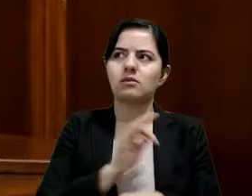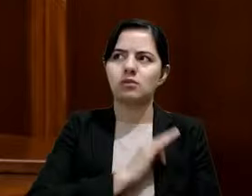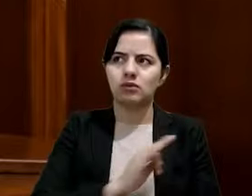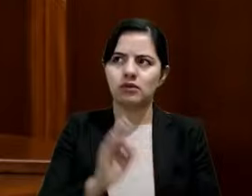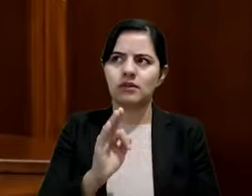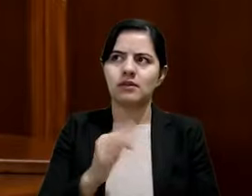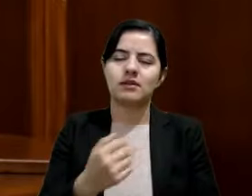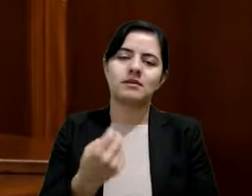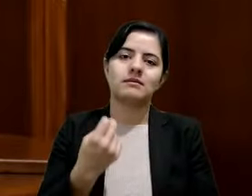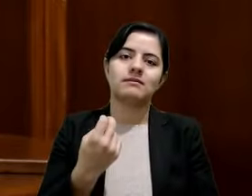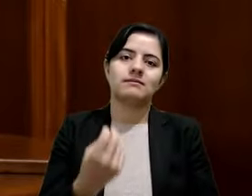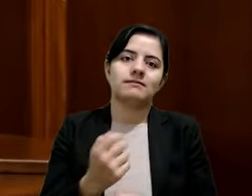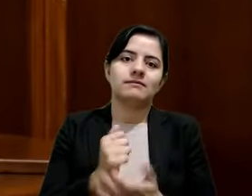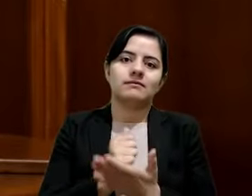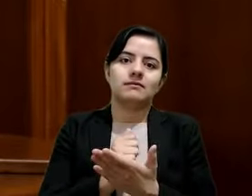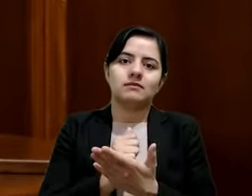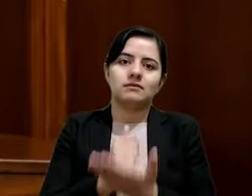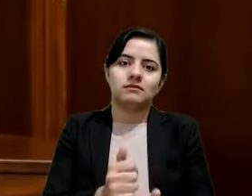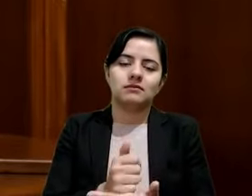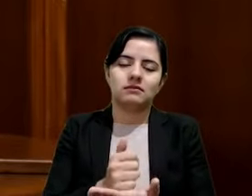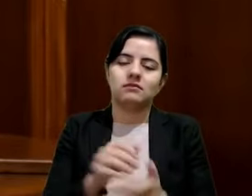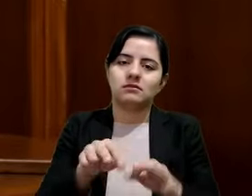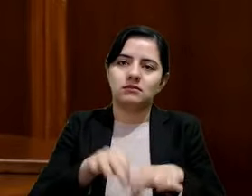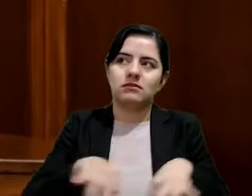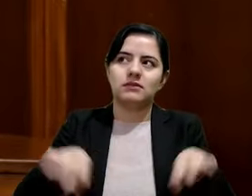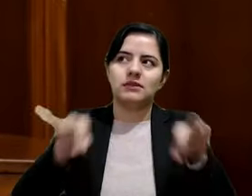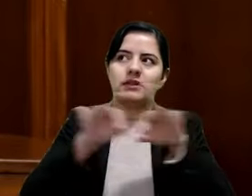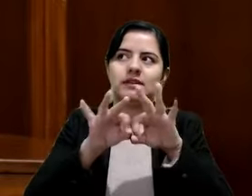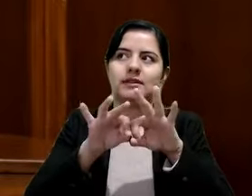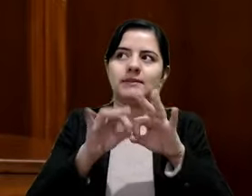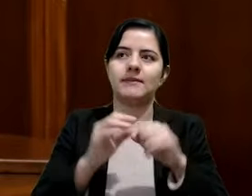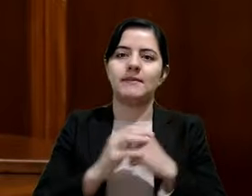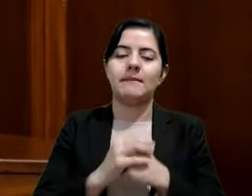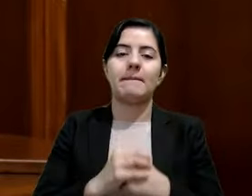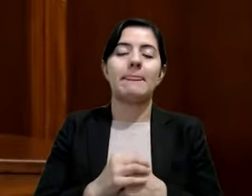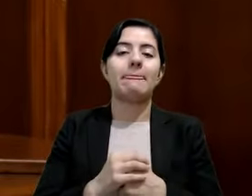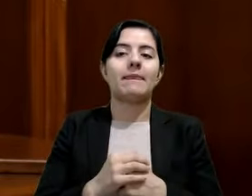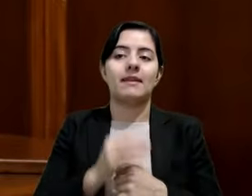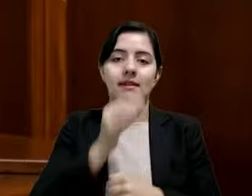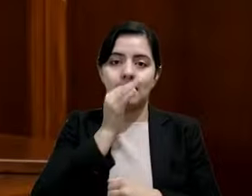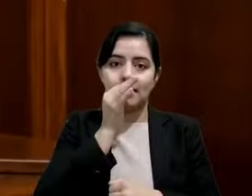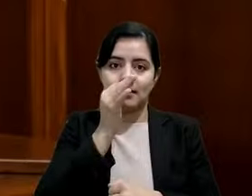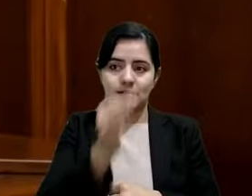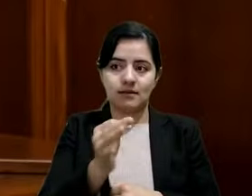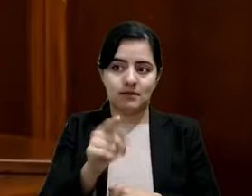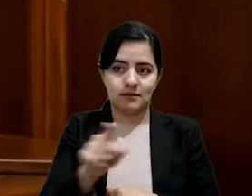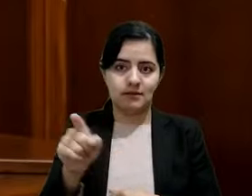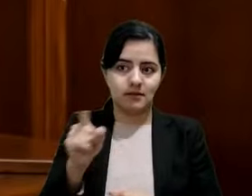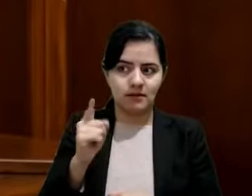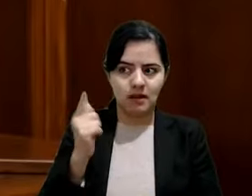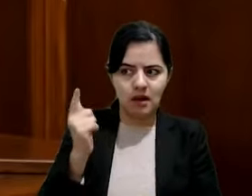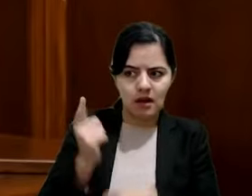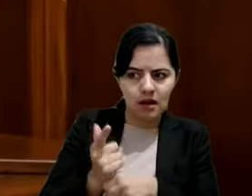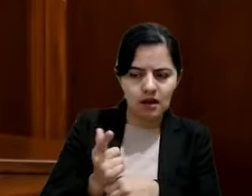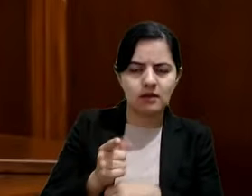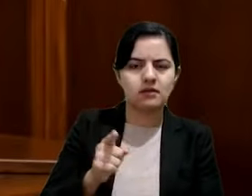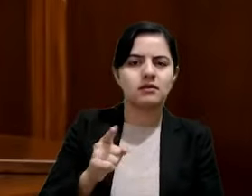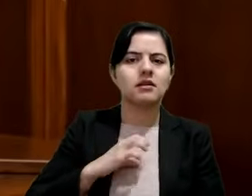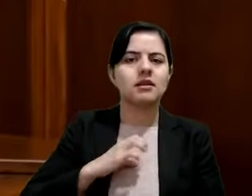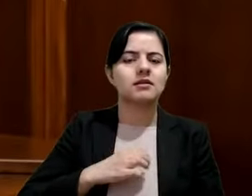sido de Gran importancia y durante el periodo se informó que detectaron más de 2